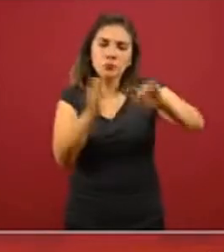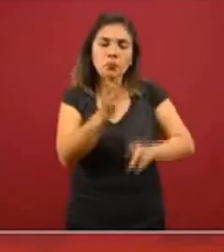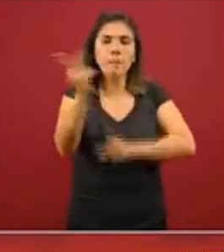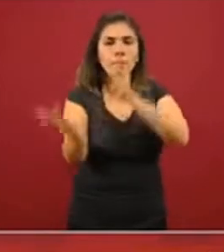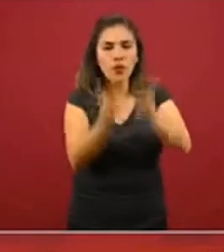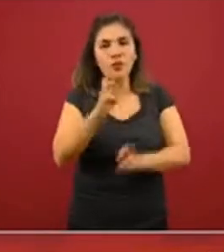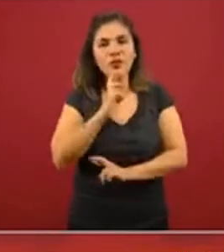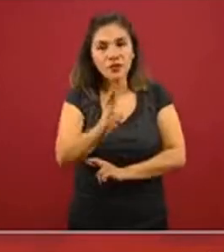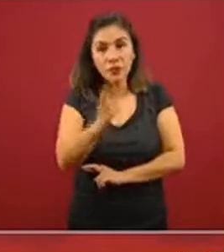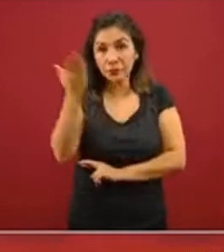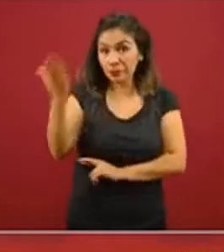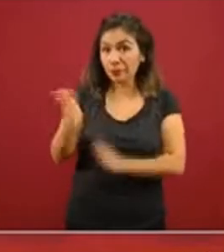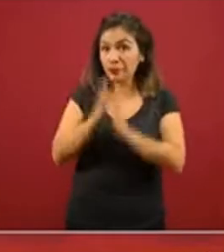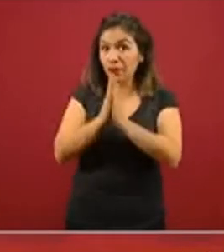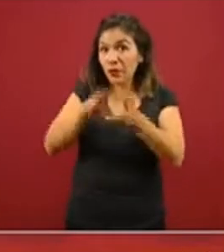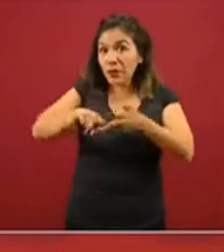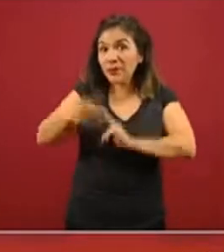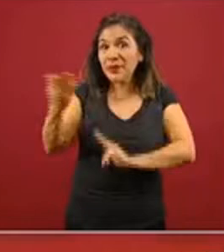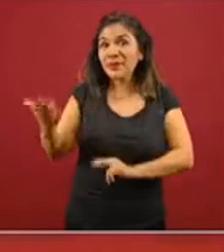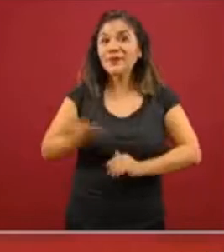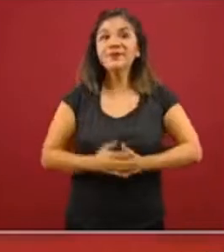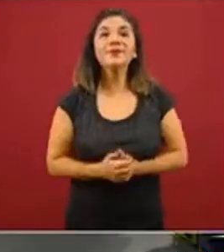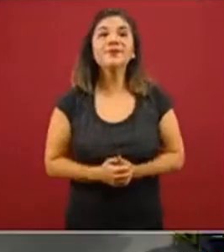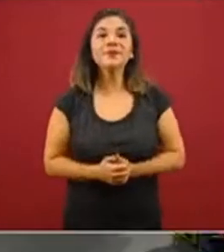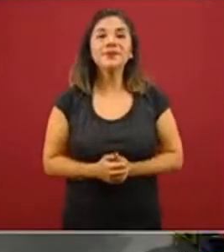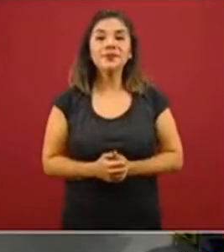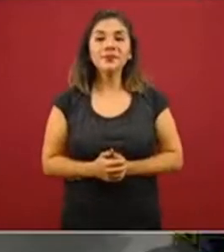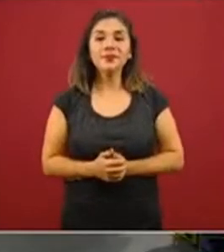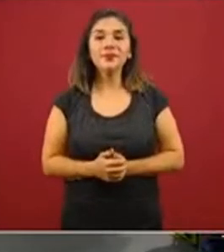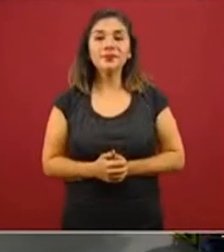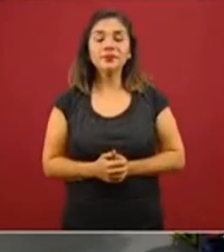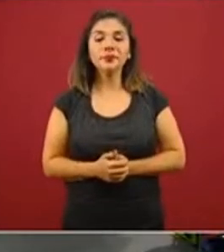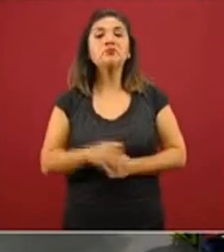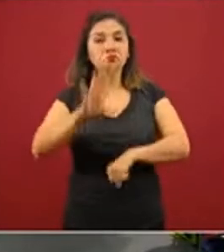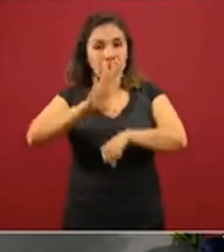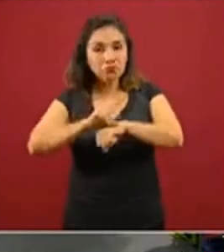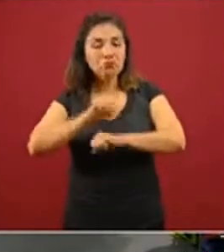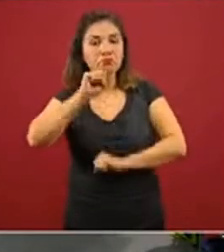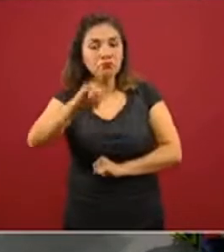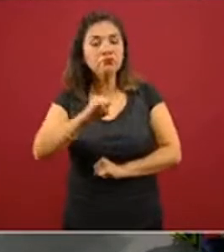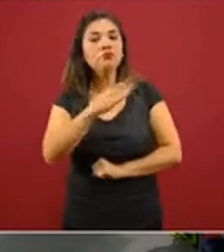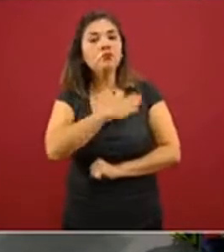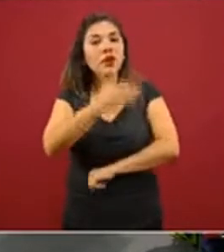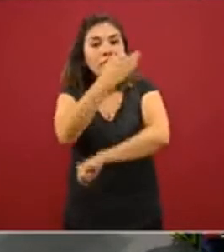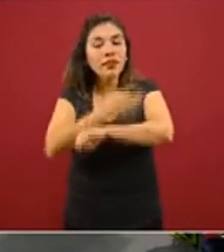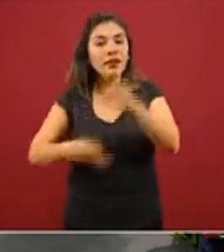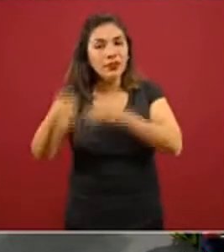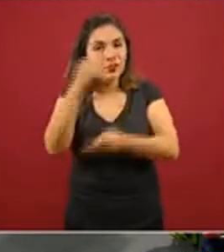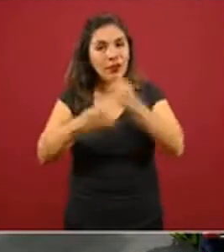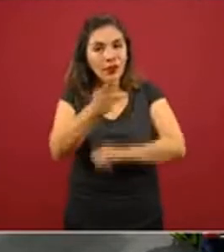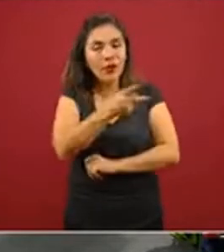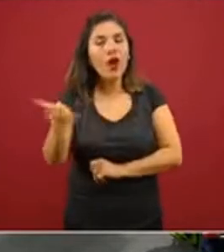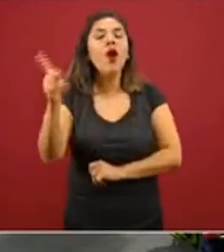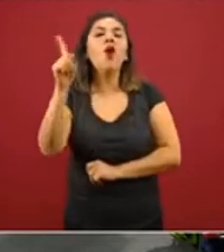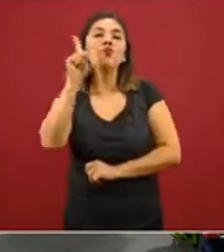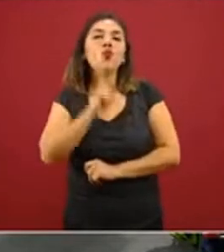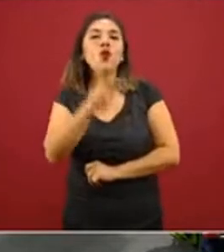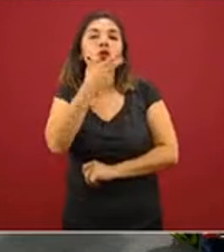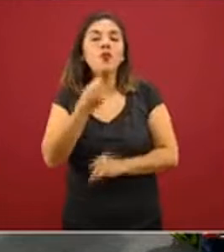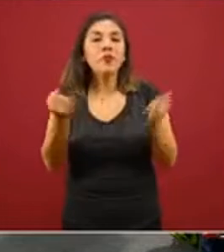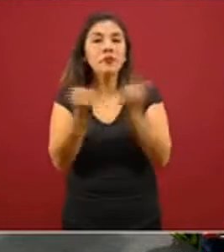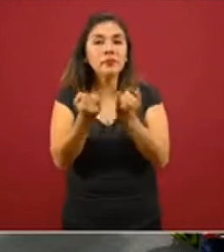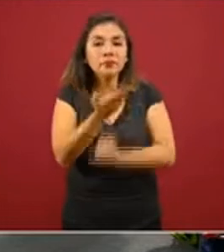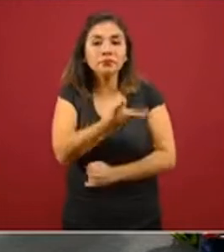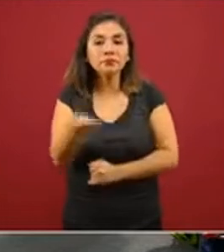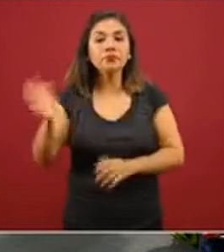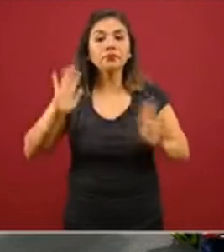respuestas. Doctora Lomía, le pido si es tan amable de presentar. Con su permiso, señor subsecretario, muy buenas tardes con todas y con todos.